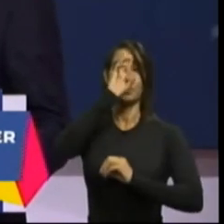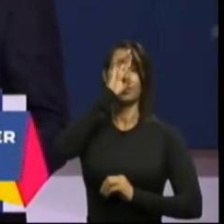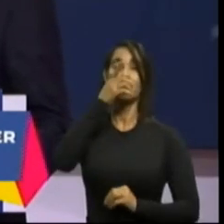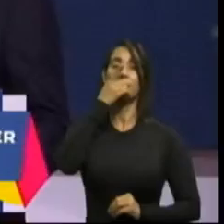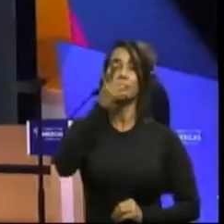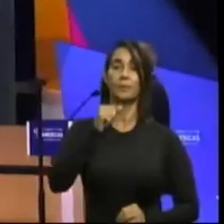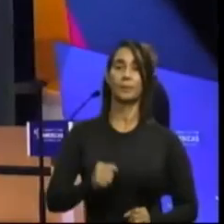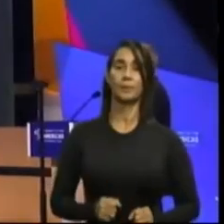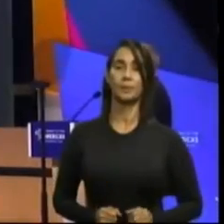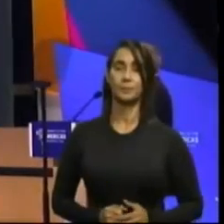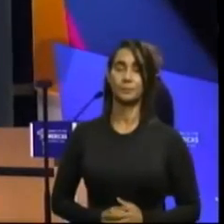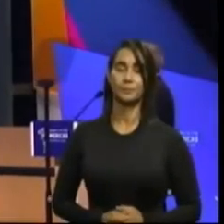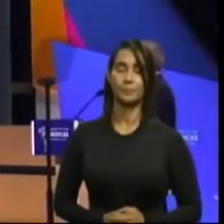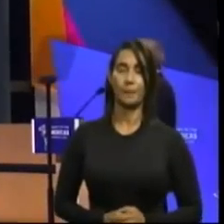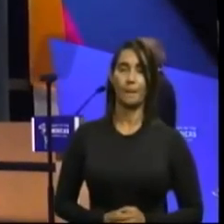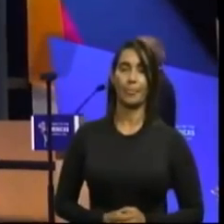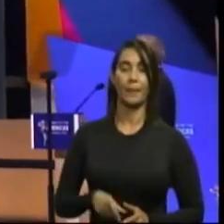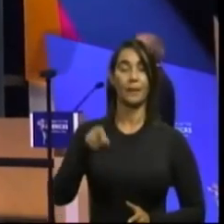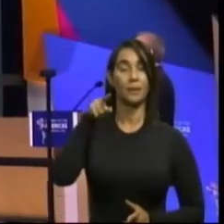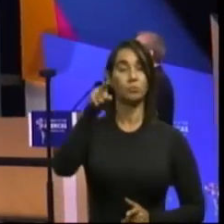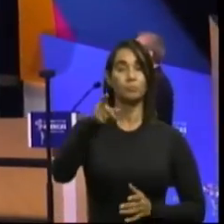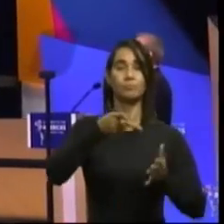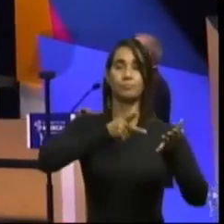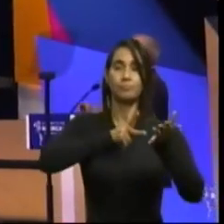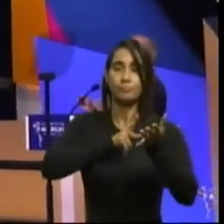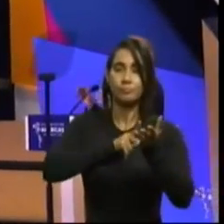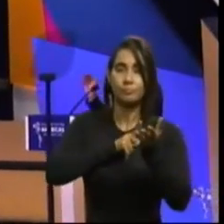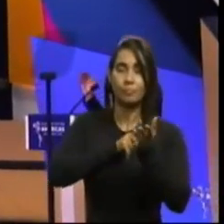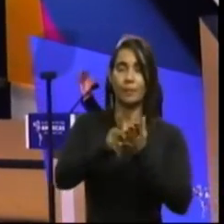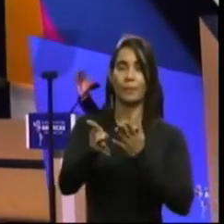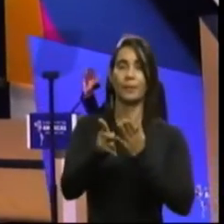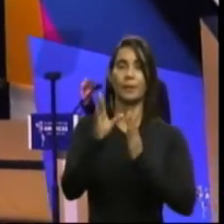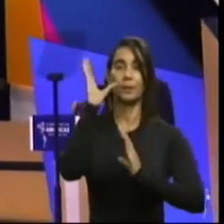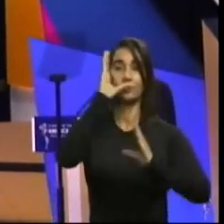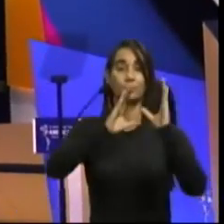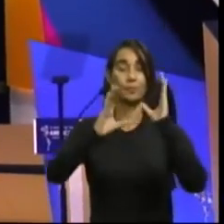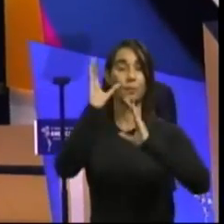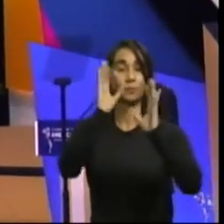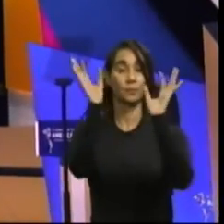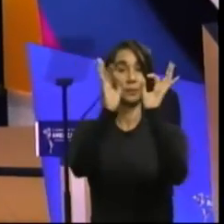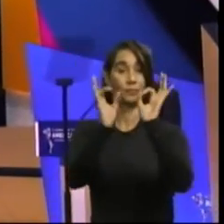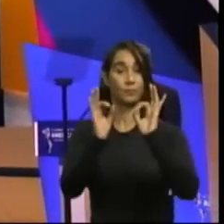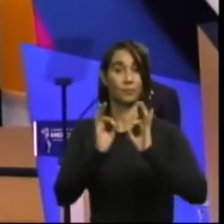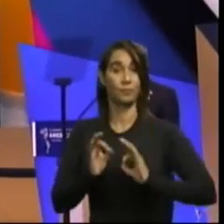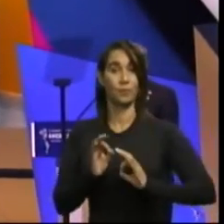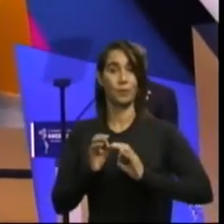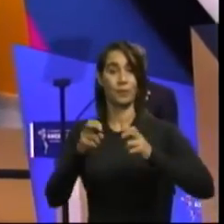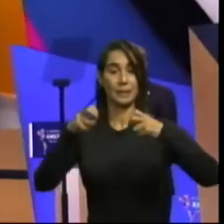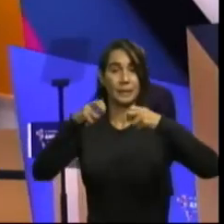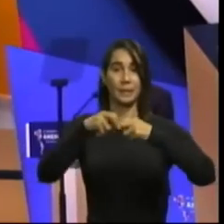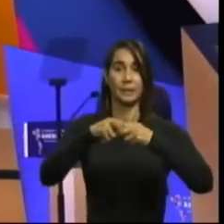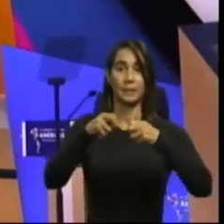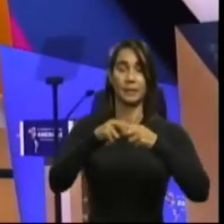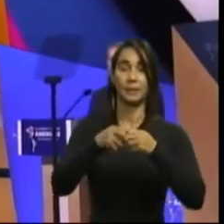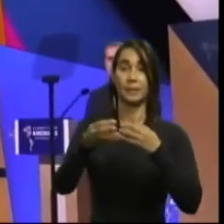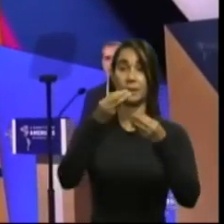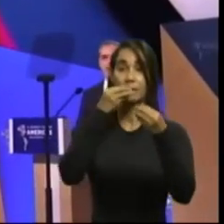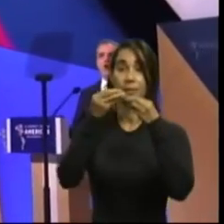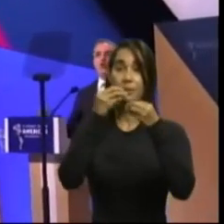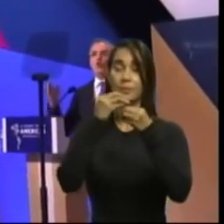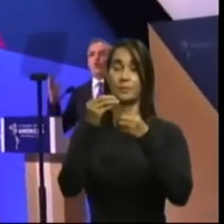población. Esta realidad nos compele a buscar vías que garanticen nuestra seguridad energética y